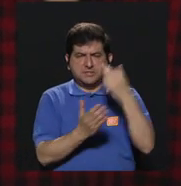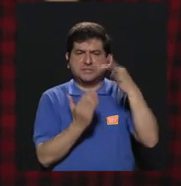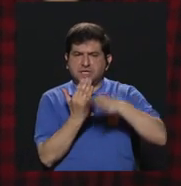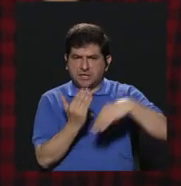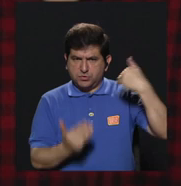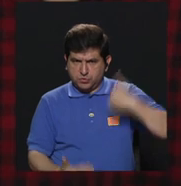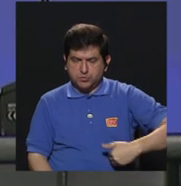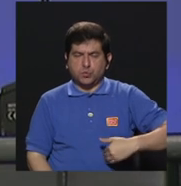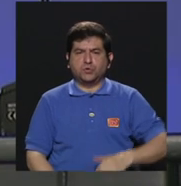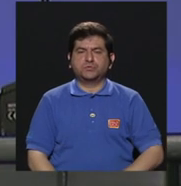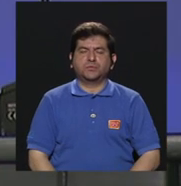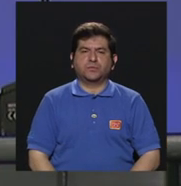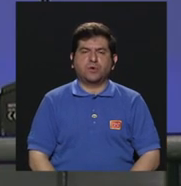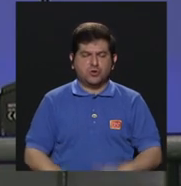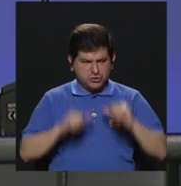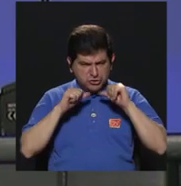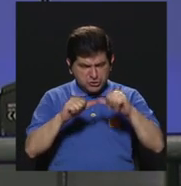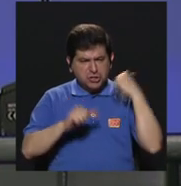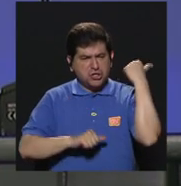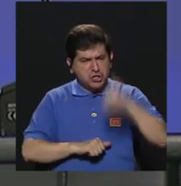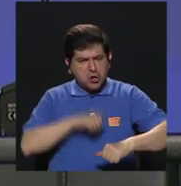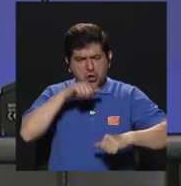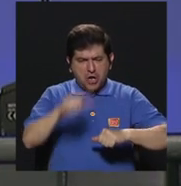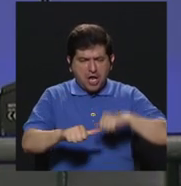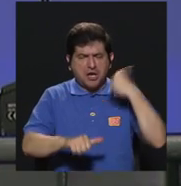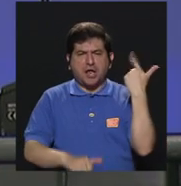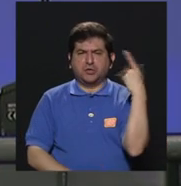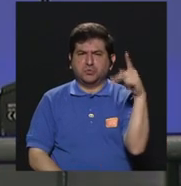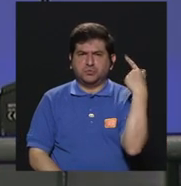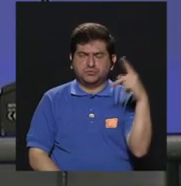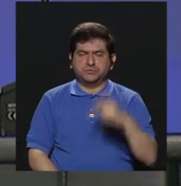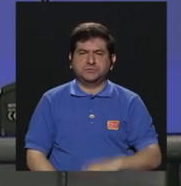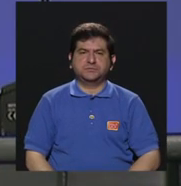marido, continuó en esa lucha peligrosa.